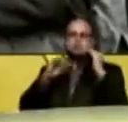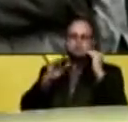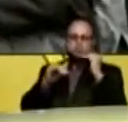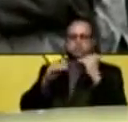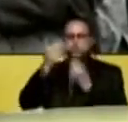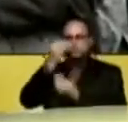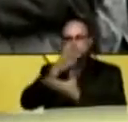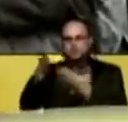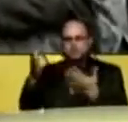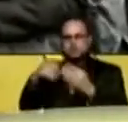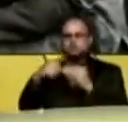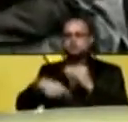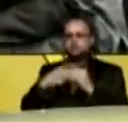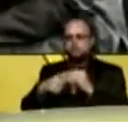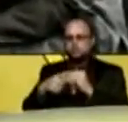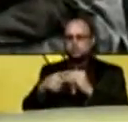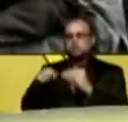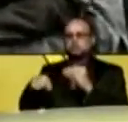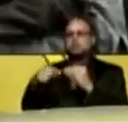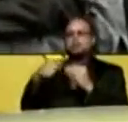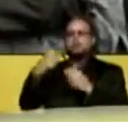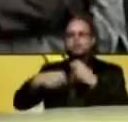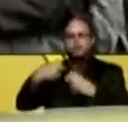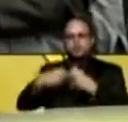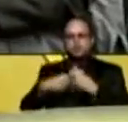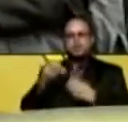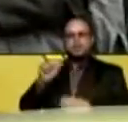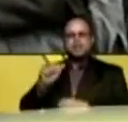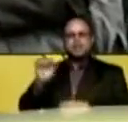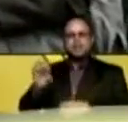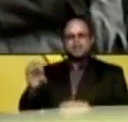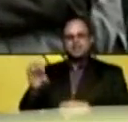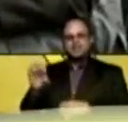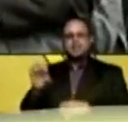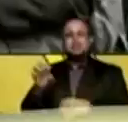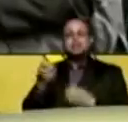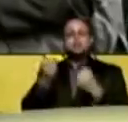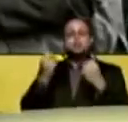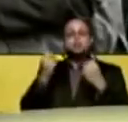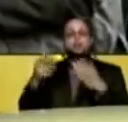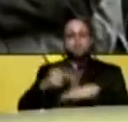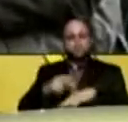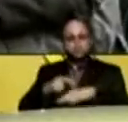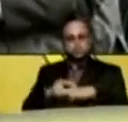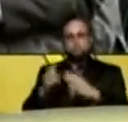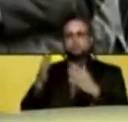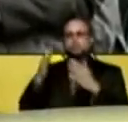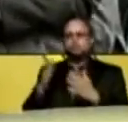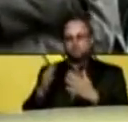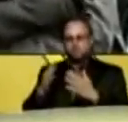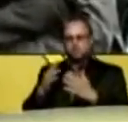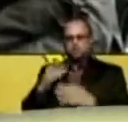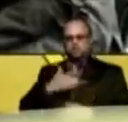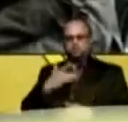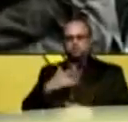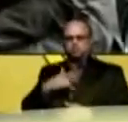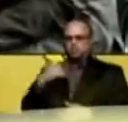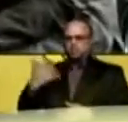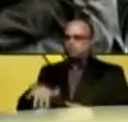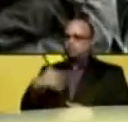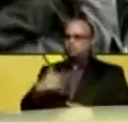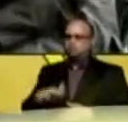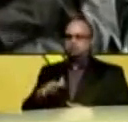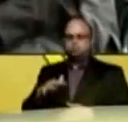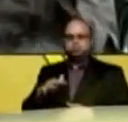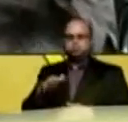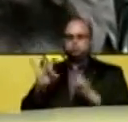acerca del problema que hay energía eléctrica en donde prácticamente muchos puertorriqueños se sienten asaltados por esa corporación pública